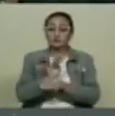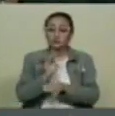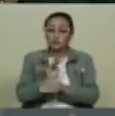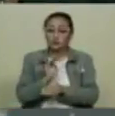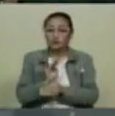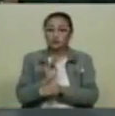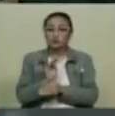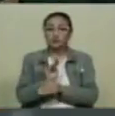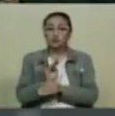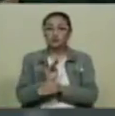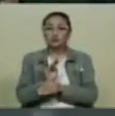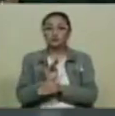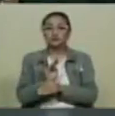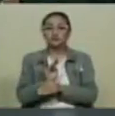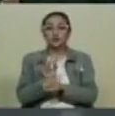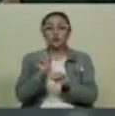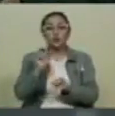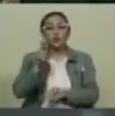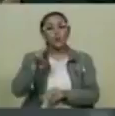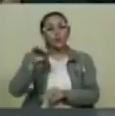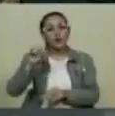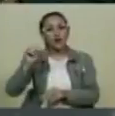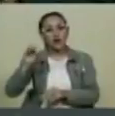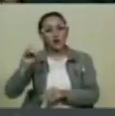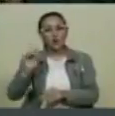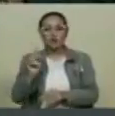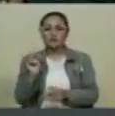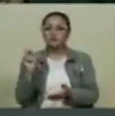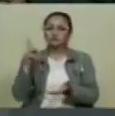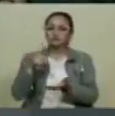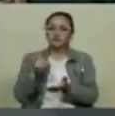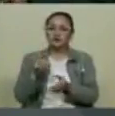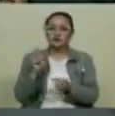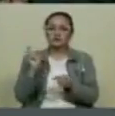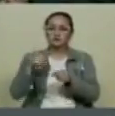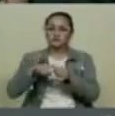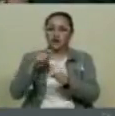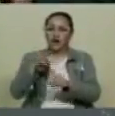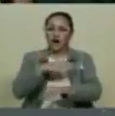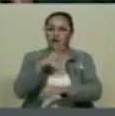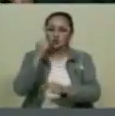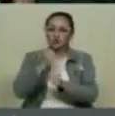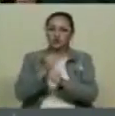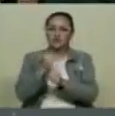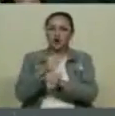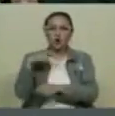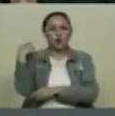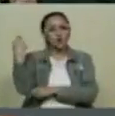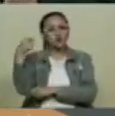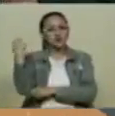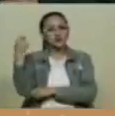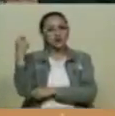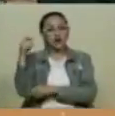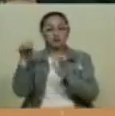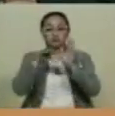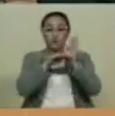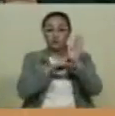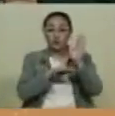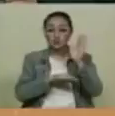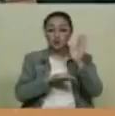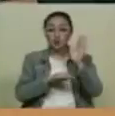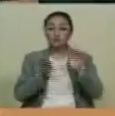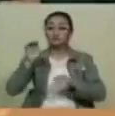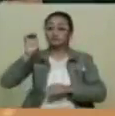indicar que la UNESCO ha decidido incluir a los cantos de trabajo del llano en su lista de